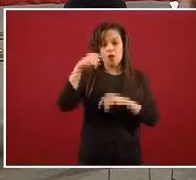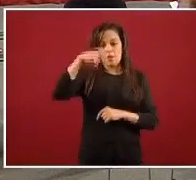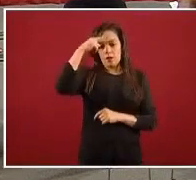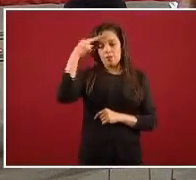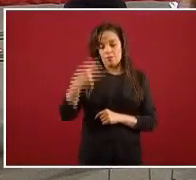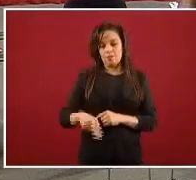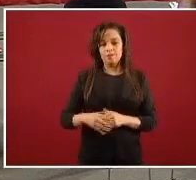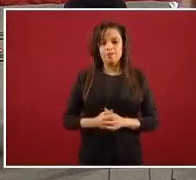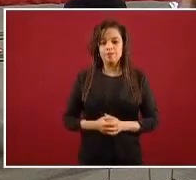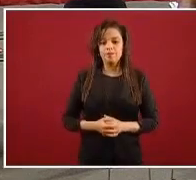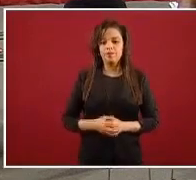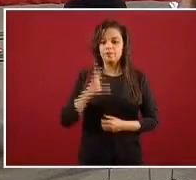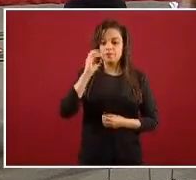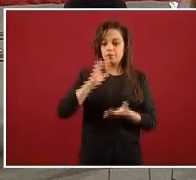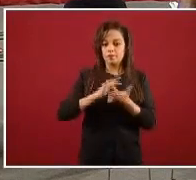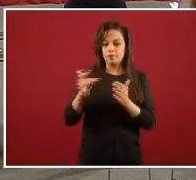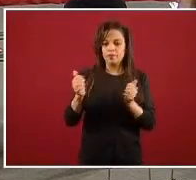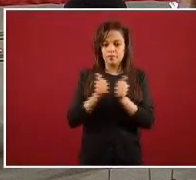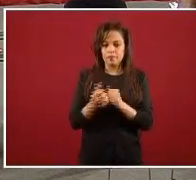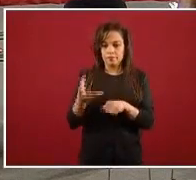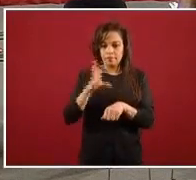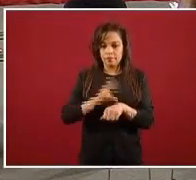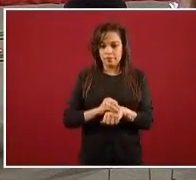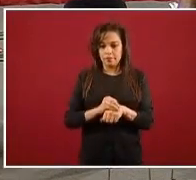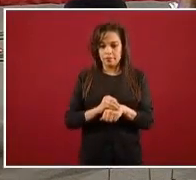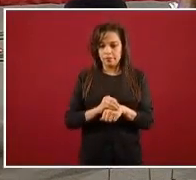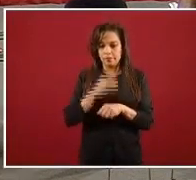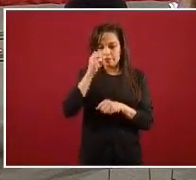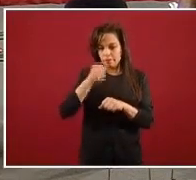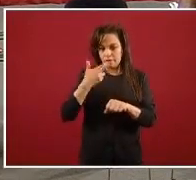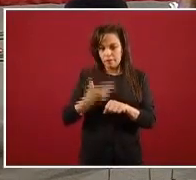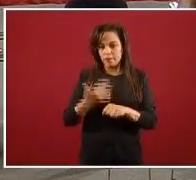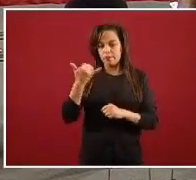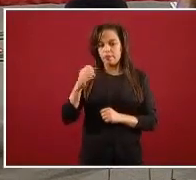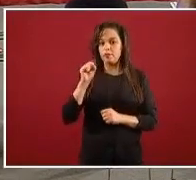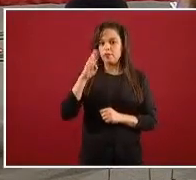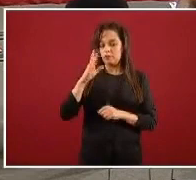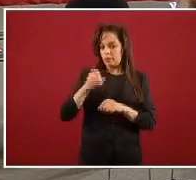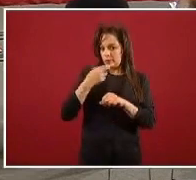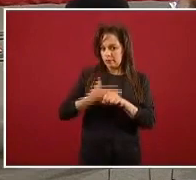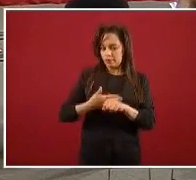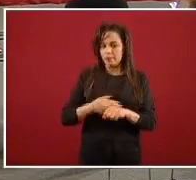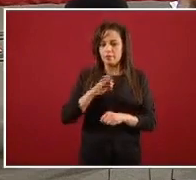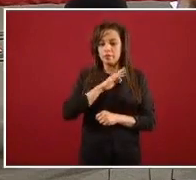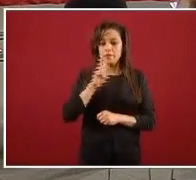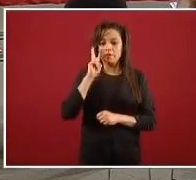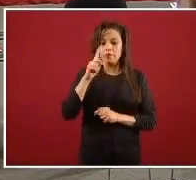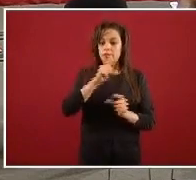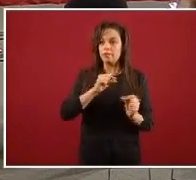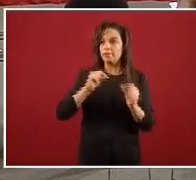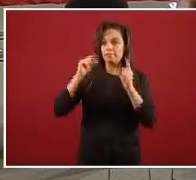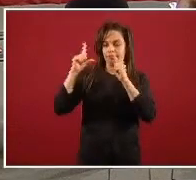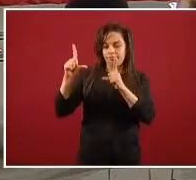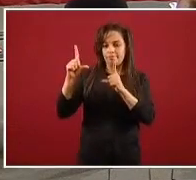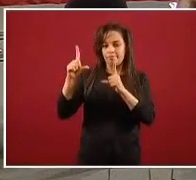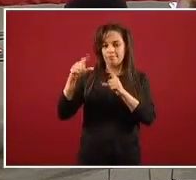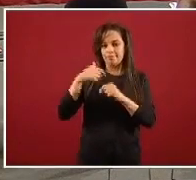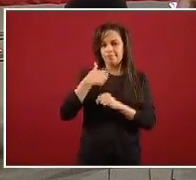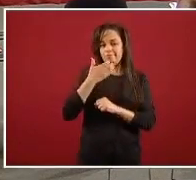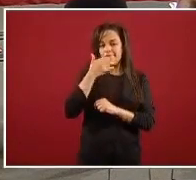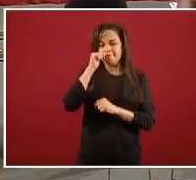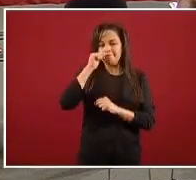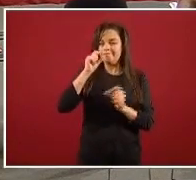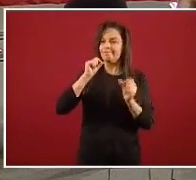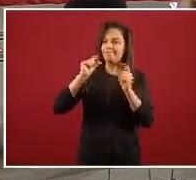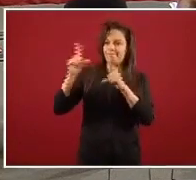Gracias. Con su permiso, señor secretario, señor subsecretario. Como pueden ver ustedes en las láminas que acostumbramos todos los